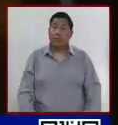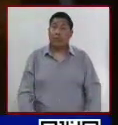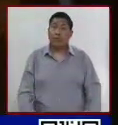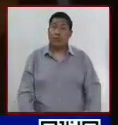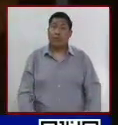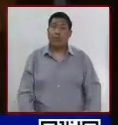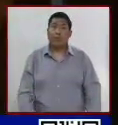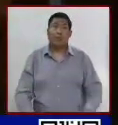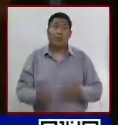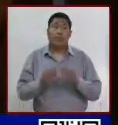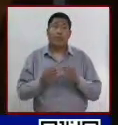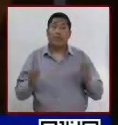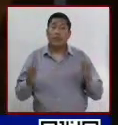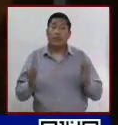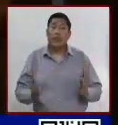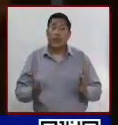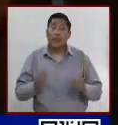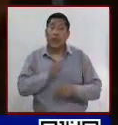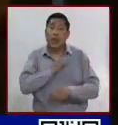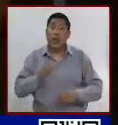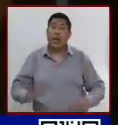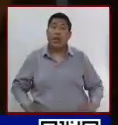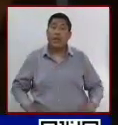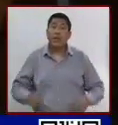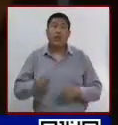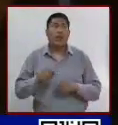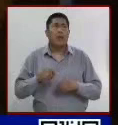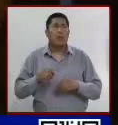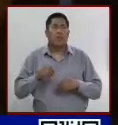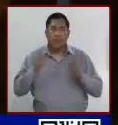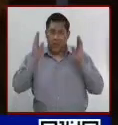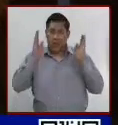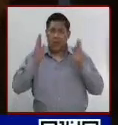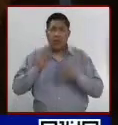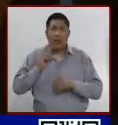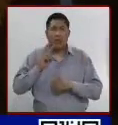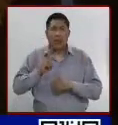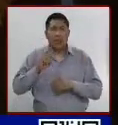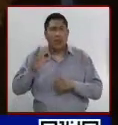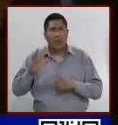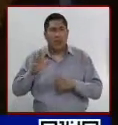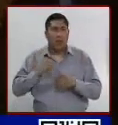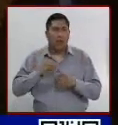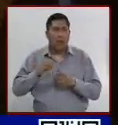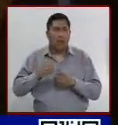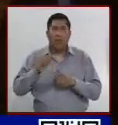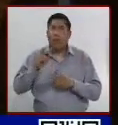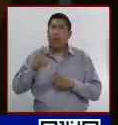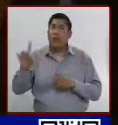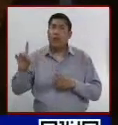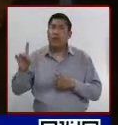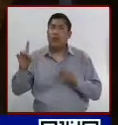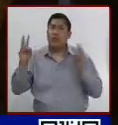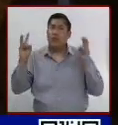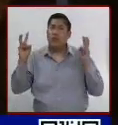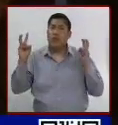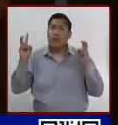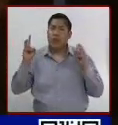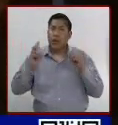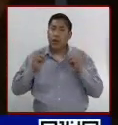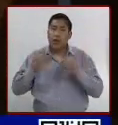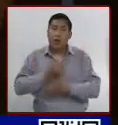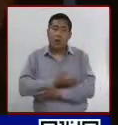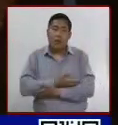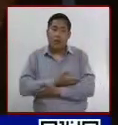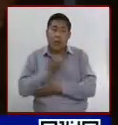El albergue 24 horas ha atendido alrededor de entre 25 a 28 casos de niños abandonados. ¿Hizo la gestión